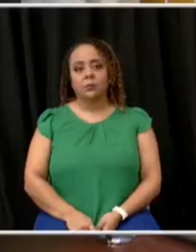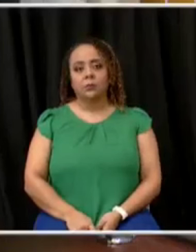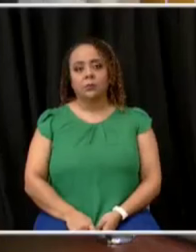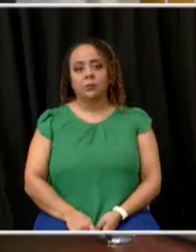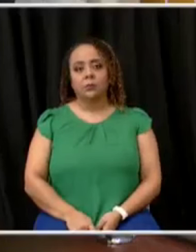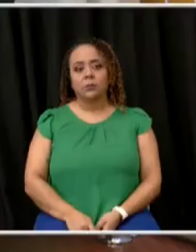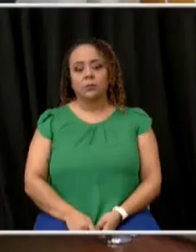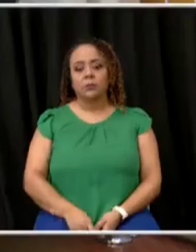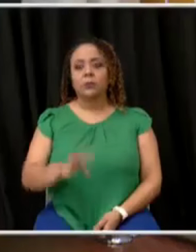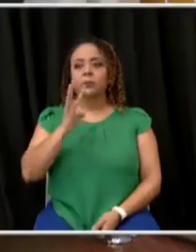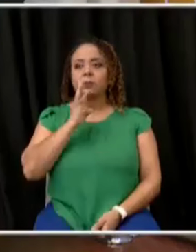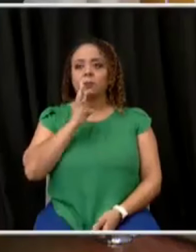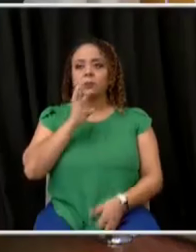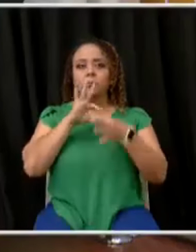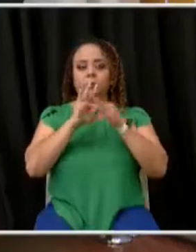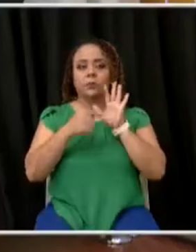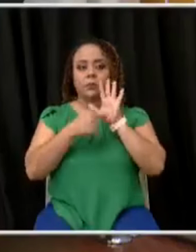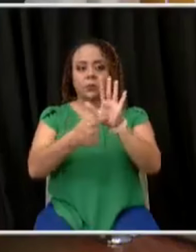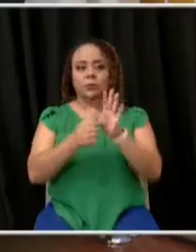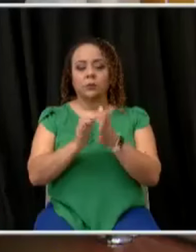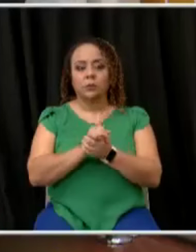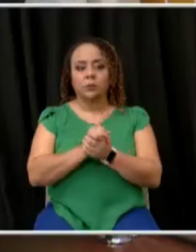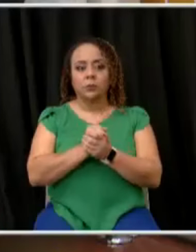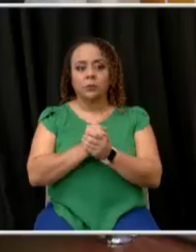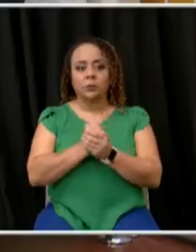Nos hablan sobre la presentación, ¿qué le parece?